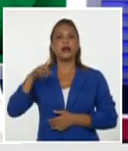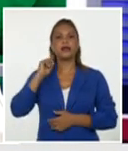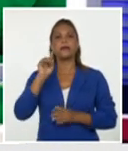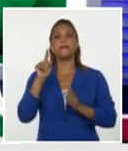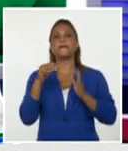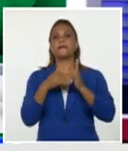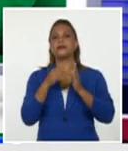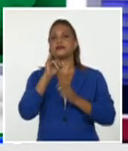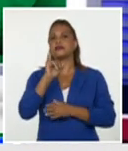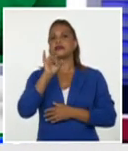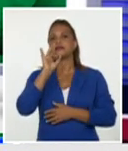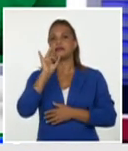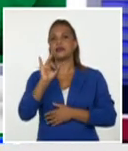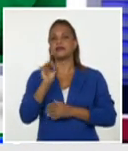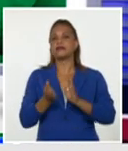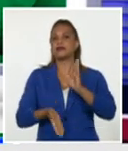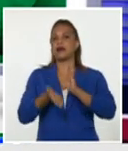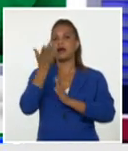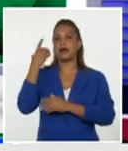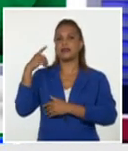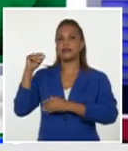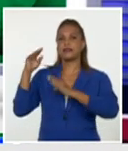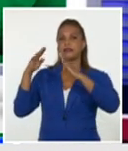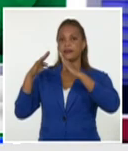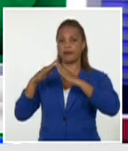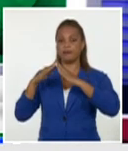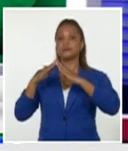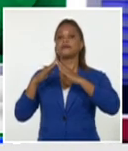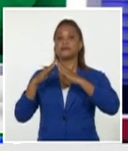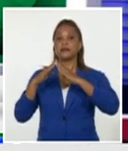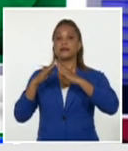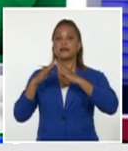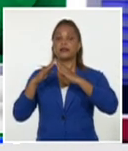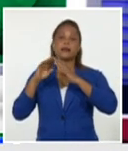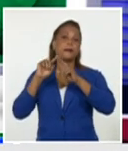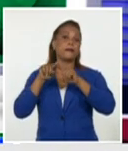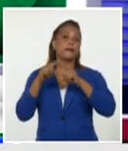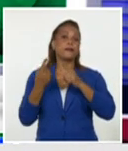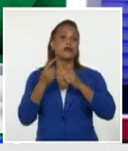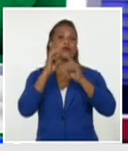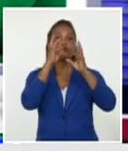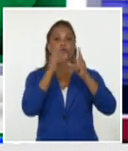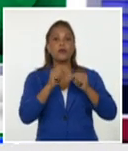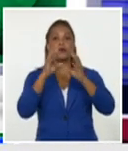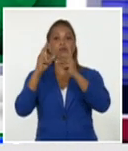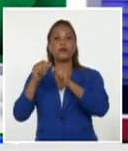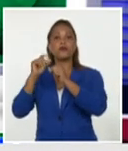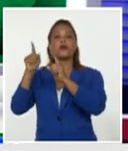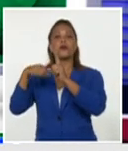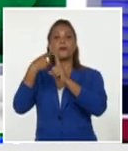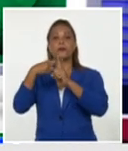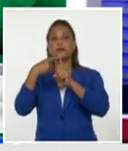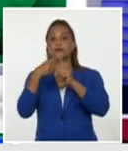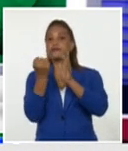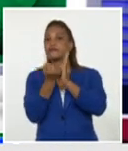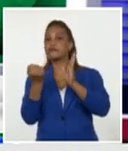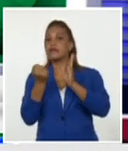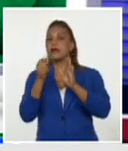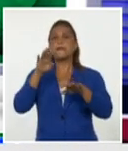1.067 altas, podemos decir una cifra elevada, pero con el número de casos confirmados, el balance es